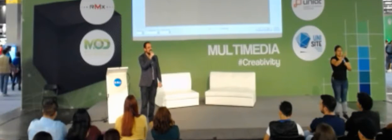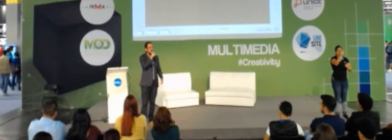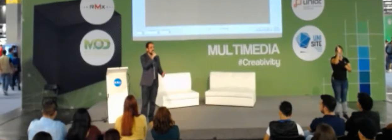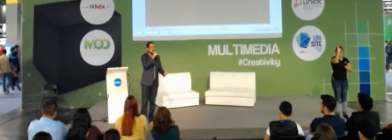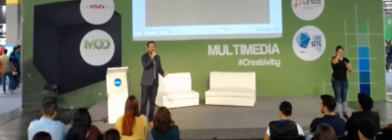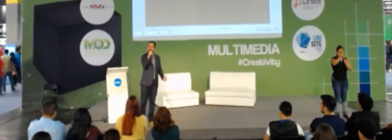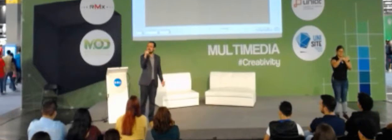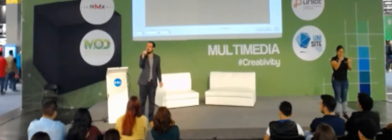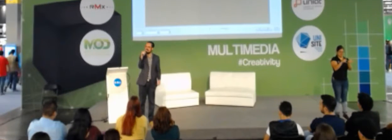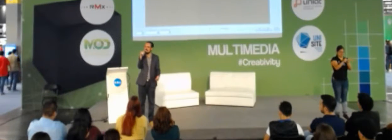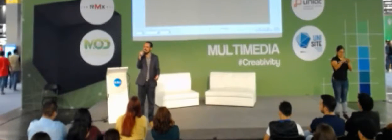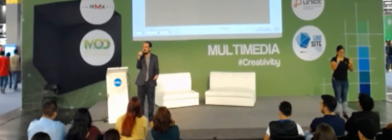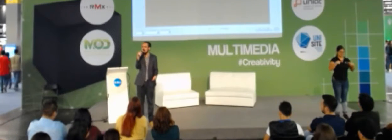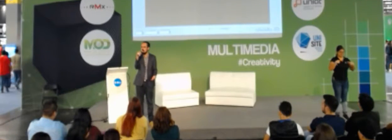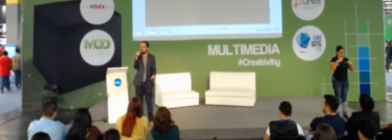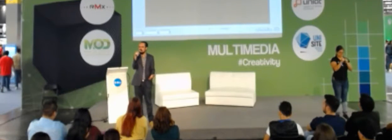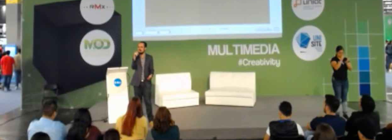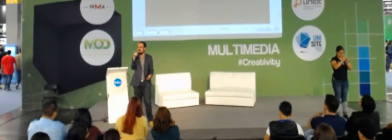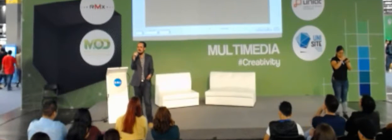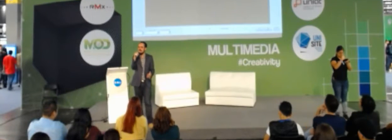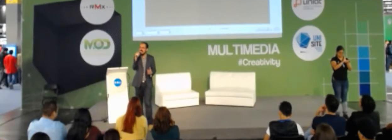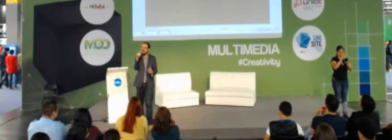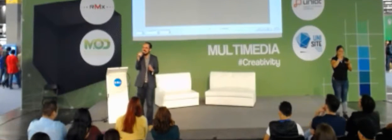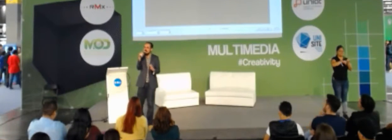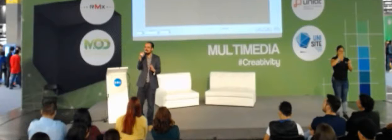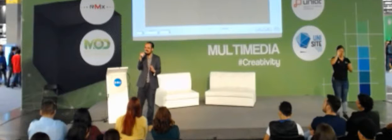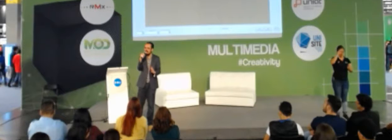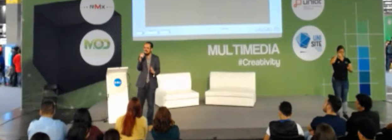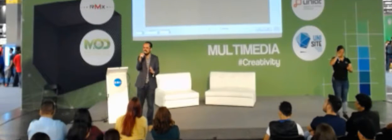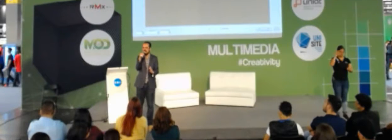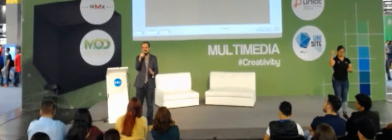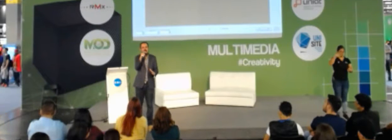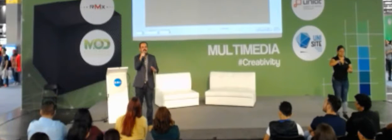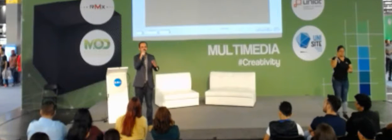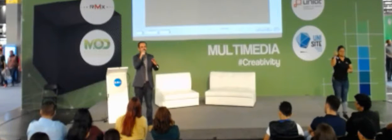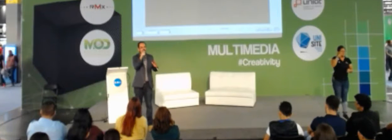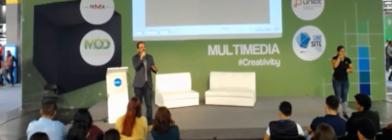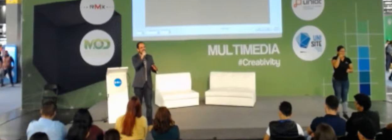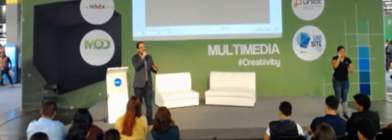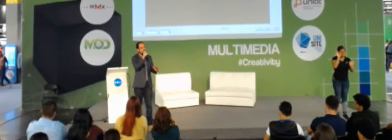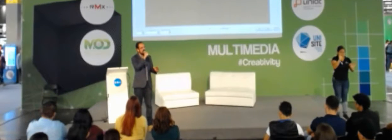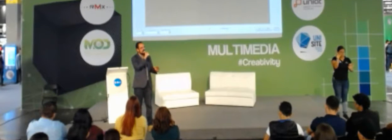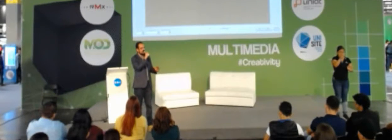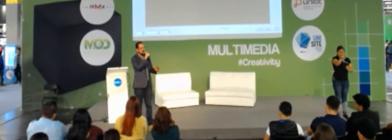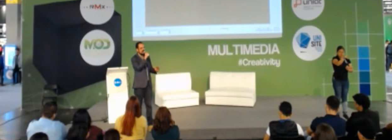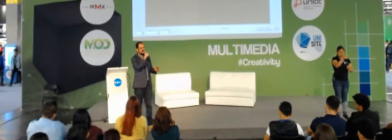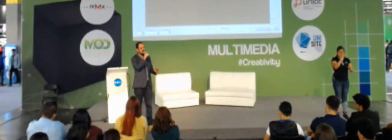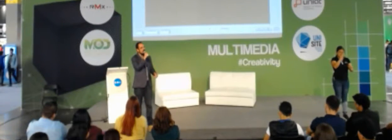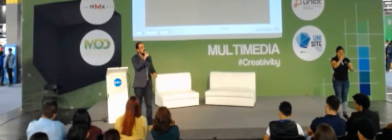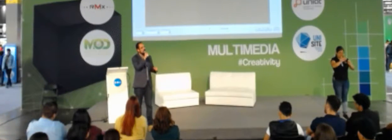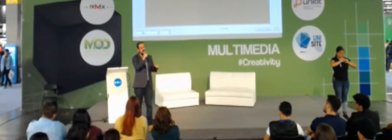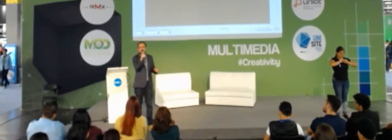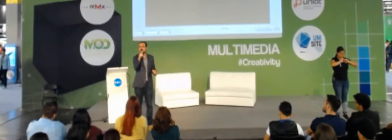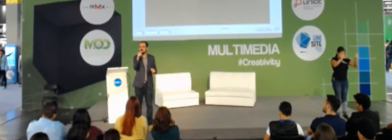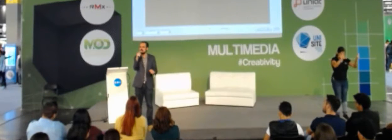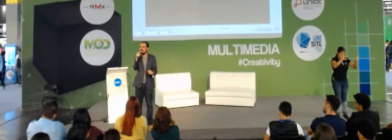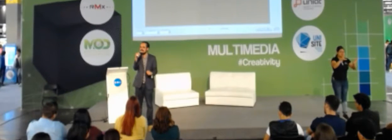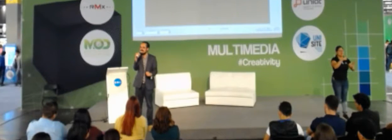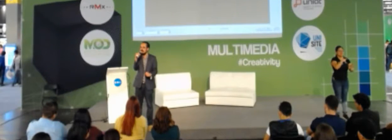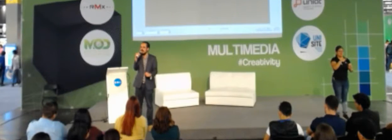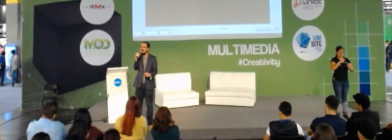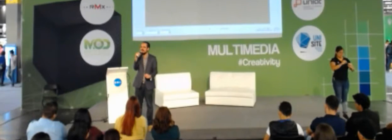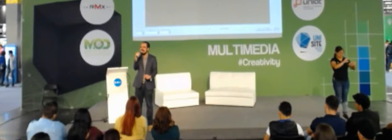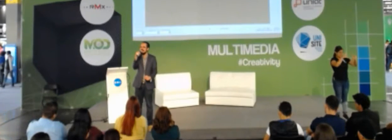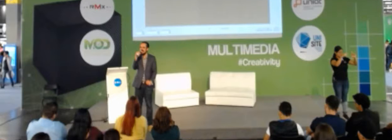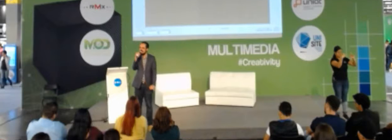de las Personas con Discapacidad de la ONU. Y ahí claramente se dice, en cuestión de telecomunicaciones, un producto audiovisual